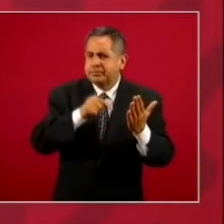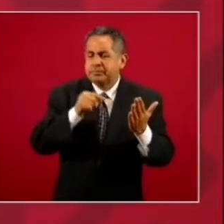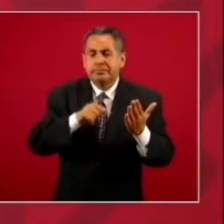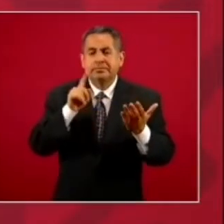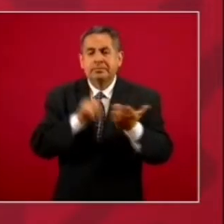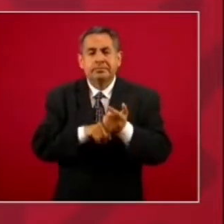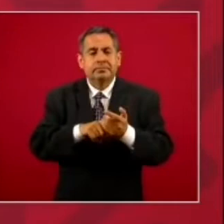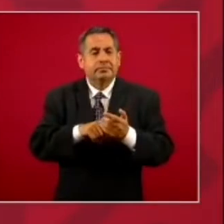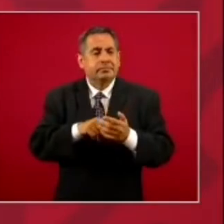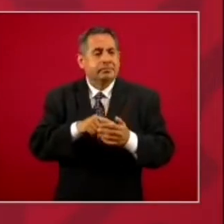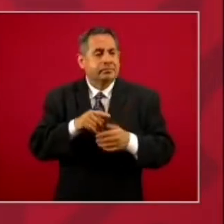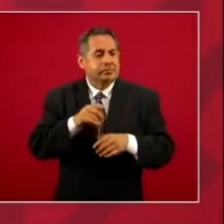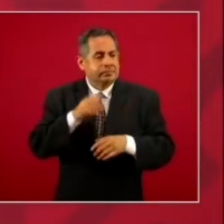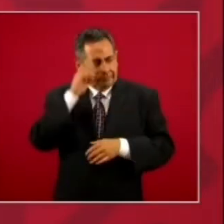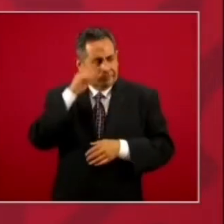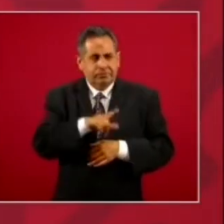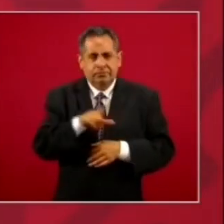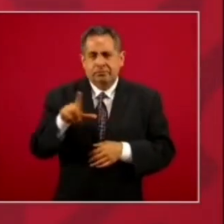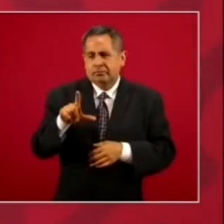del señor Lozoya